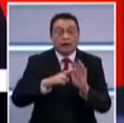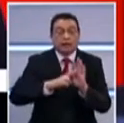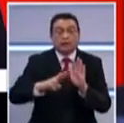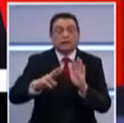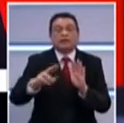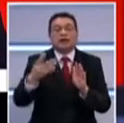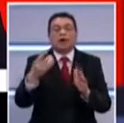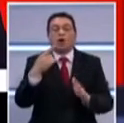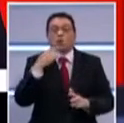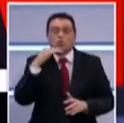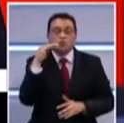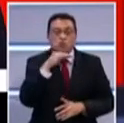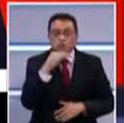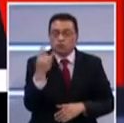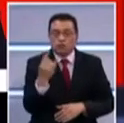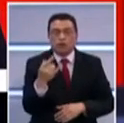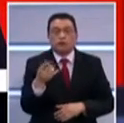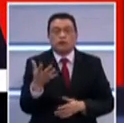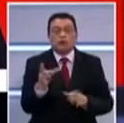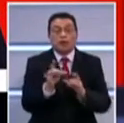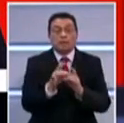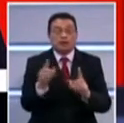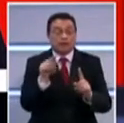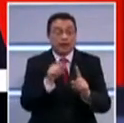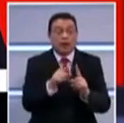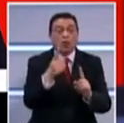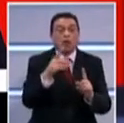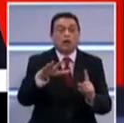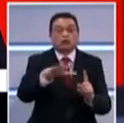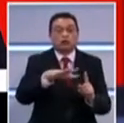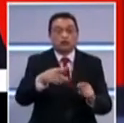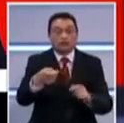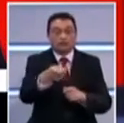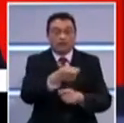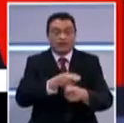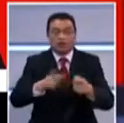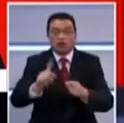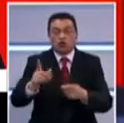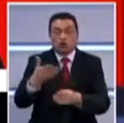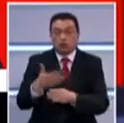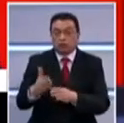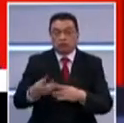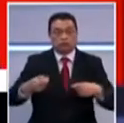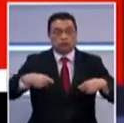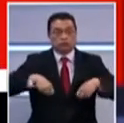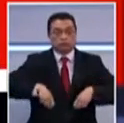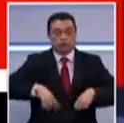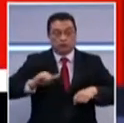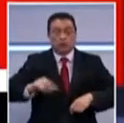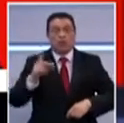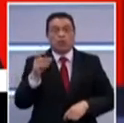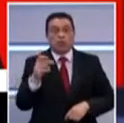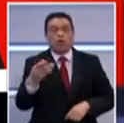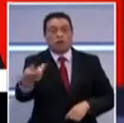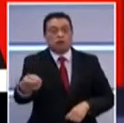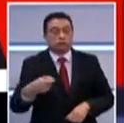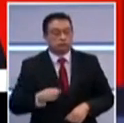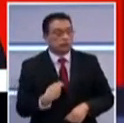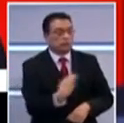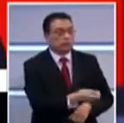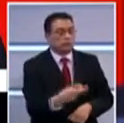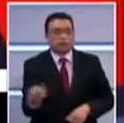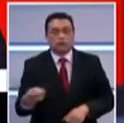urgencia en particular una situación financiera de no tener excedentes y tener que endeudarse para retribuir